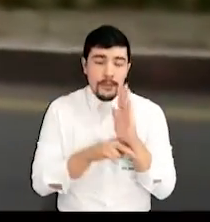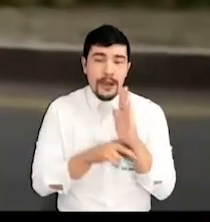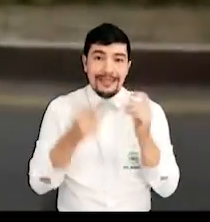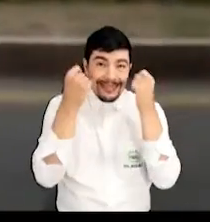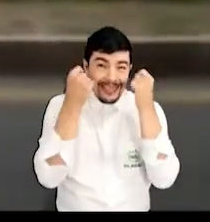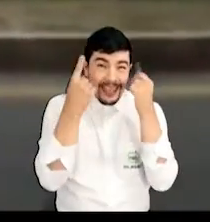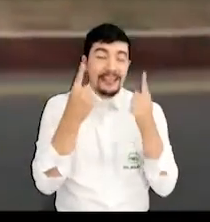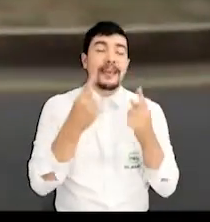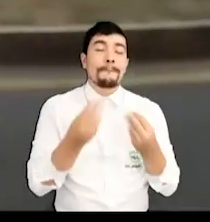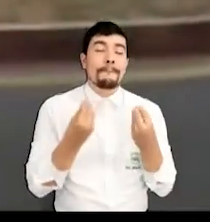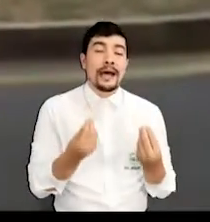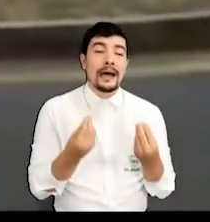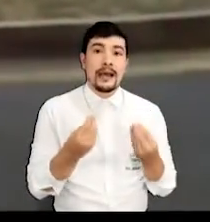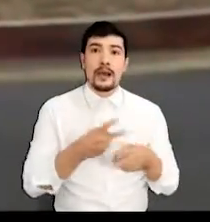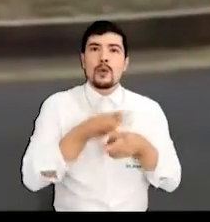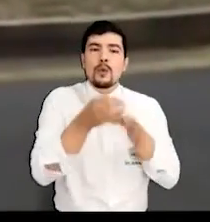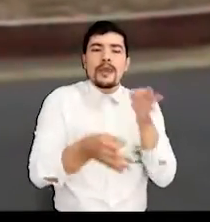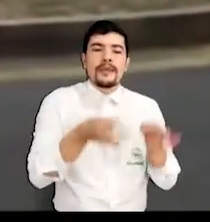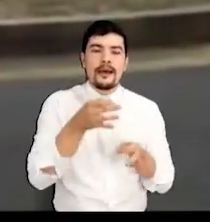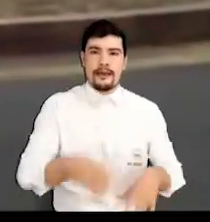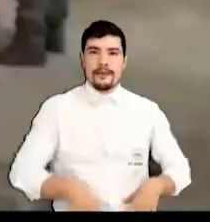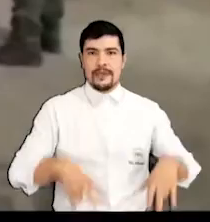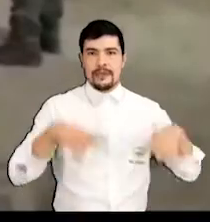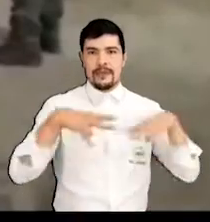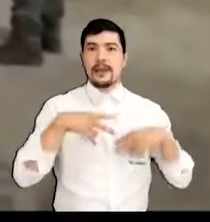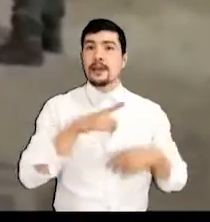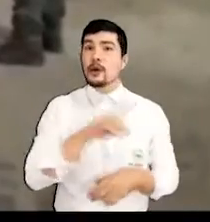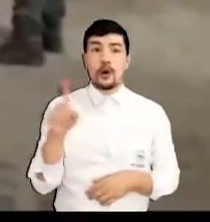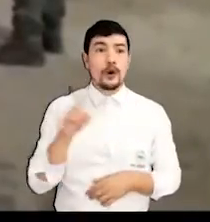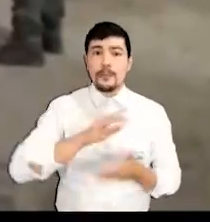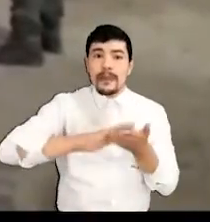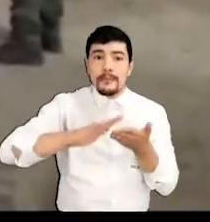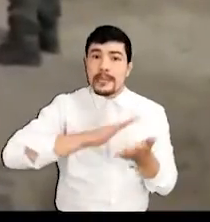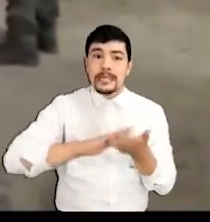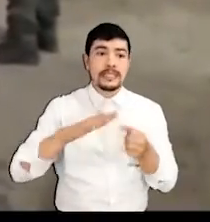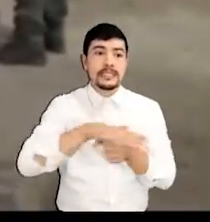casos confirmados de COVID-19 en esta región del país se registran en Cúcuta.